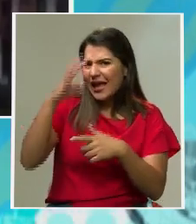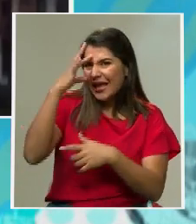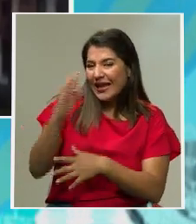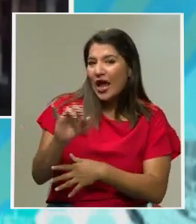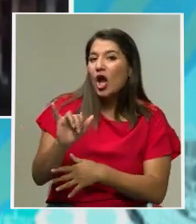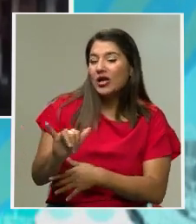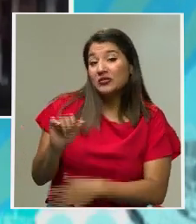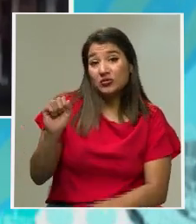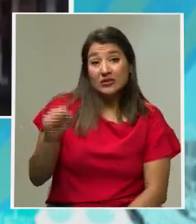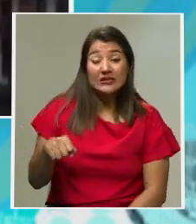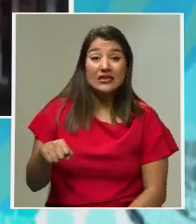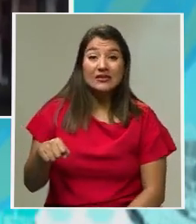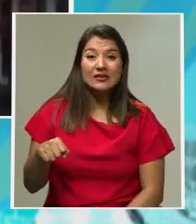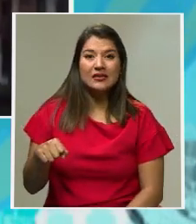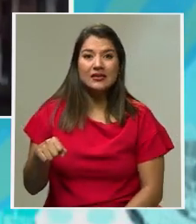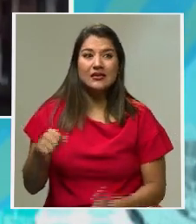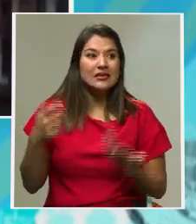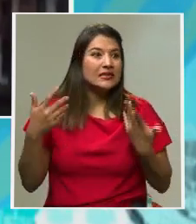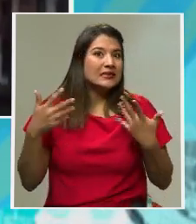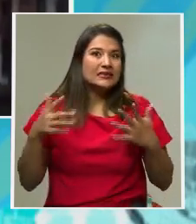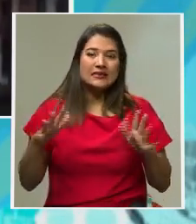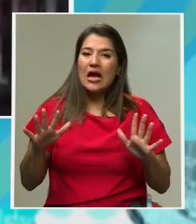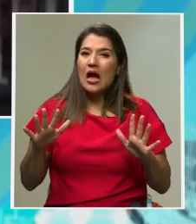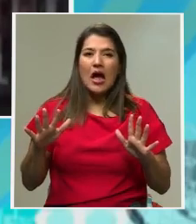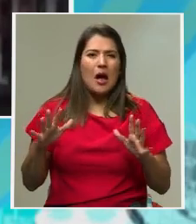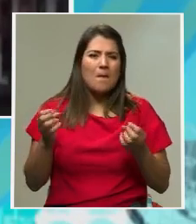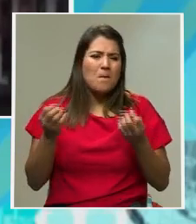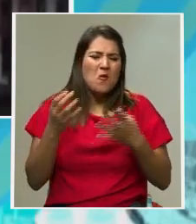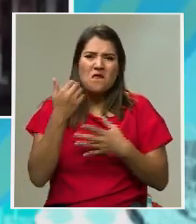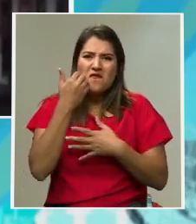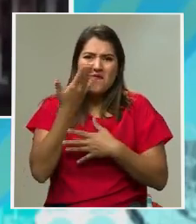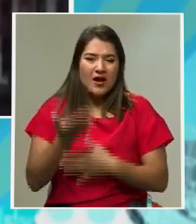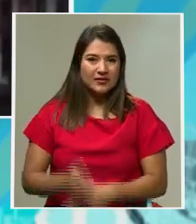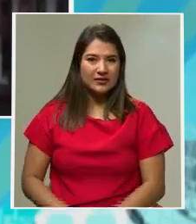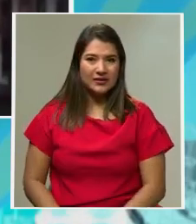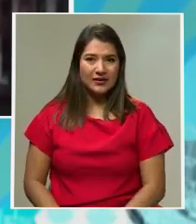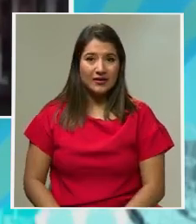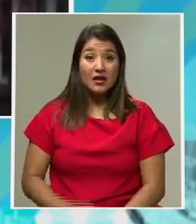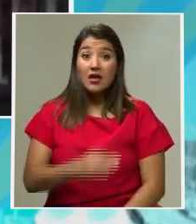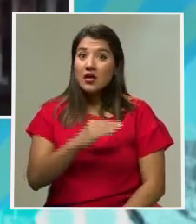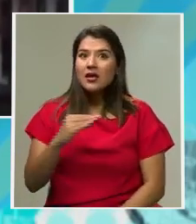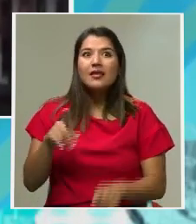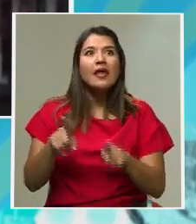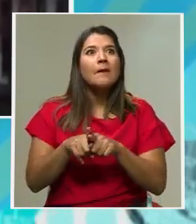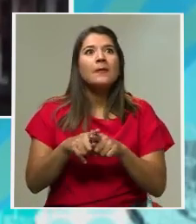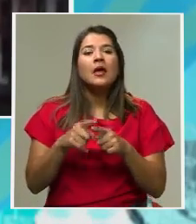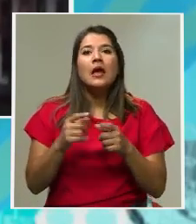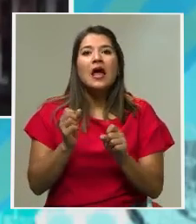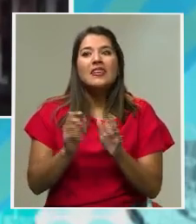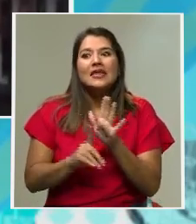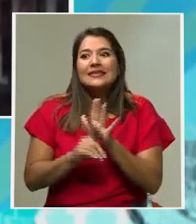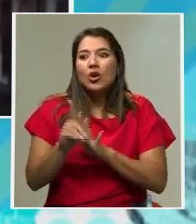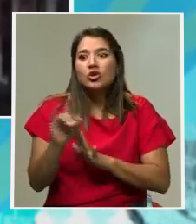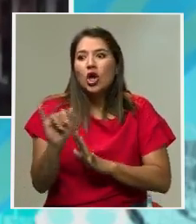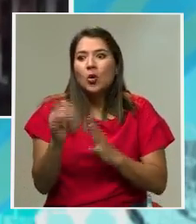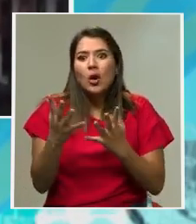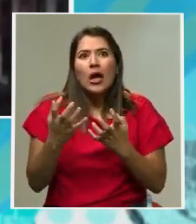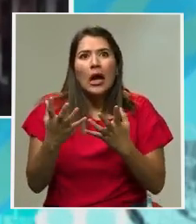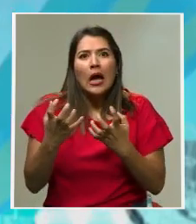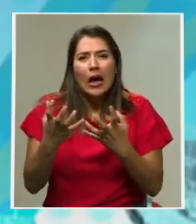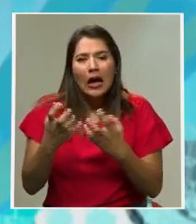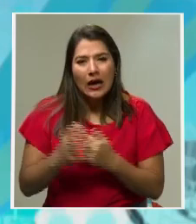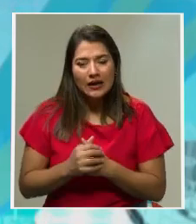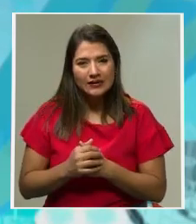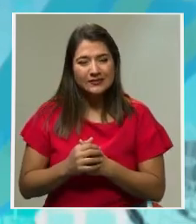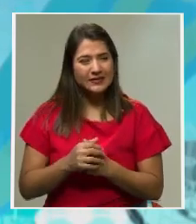que es que ya es muy sencillo y muy adictivo, por supuesto.